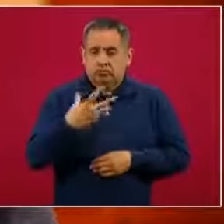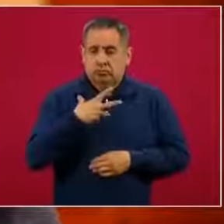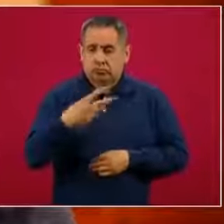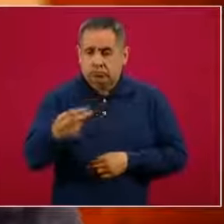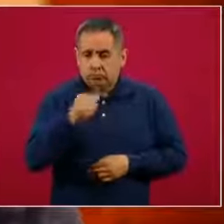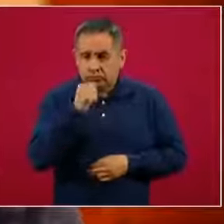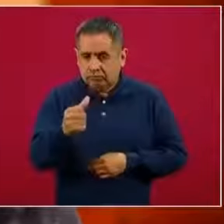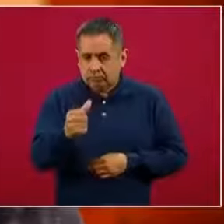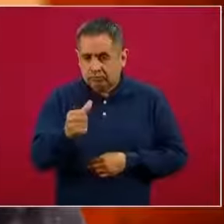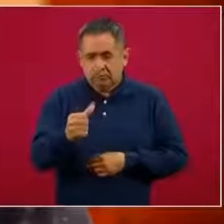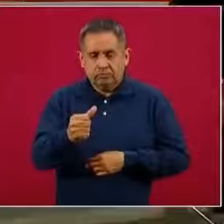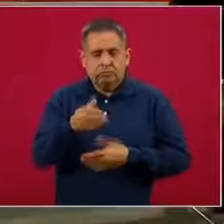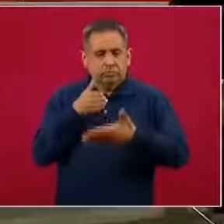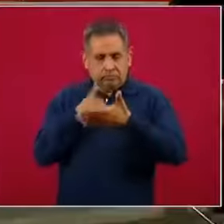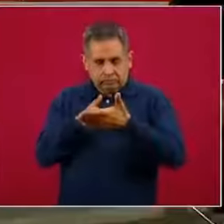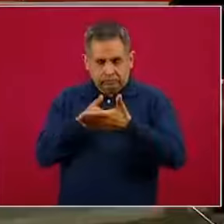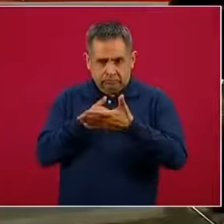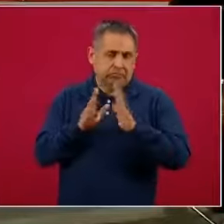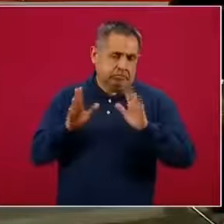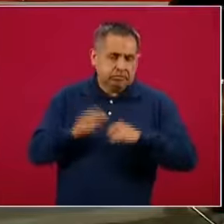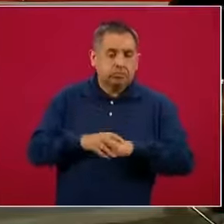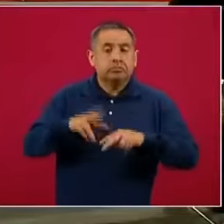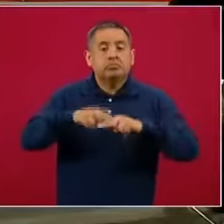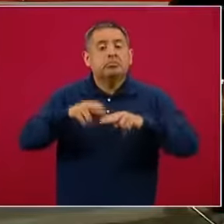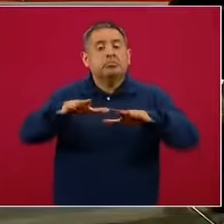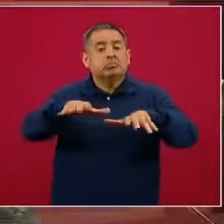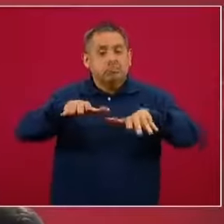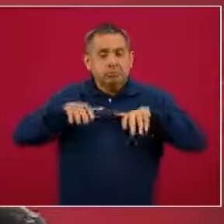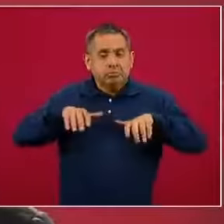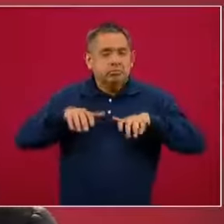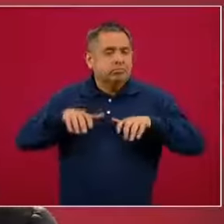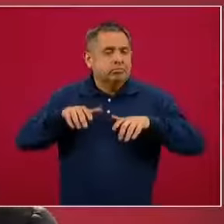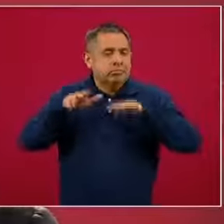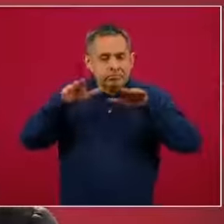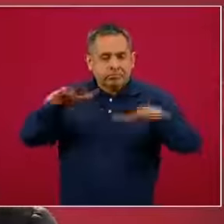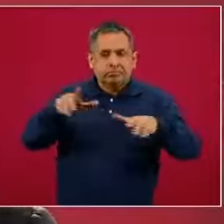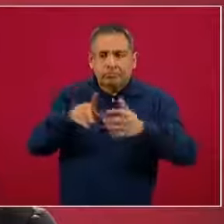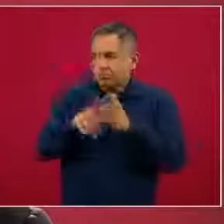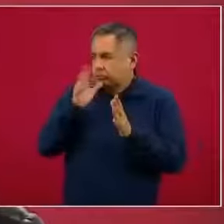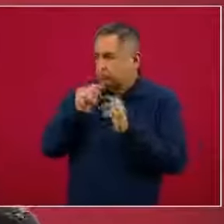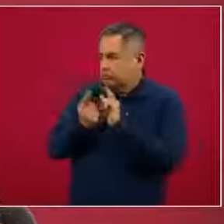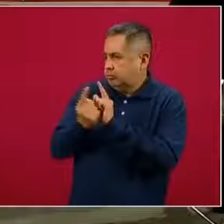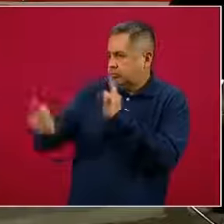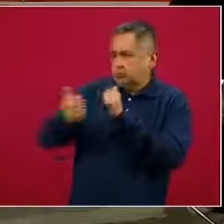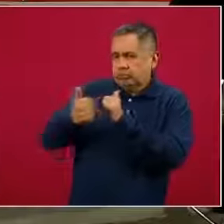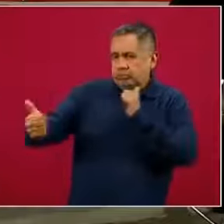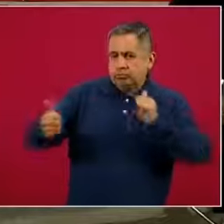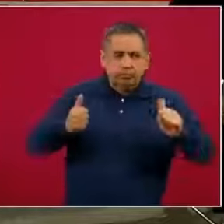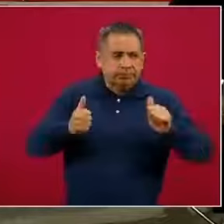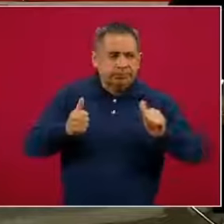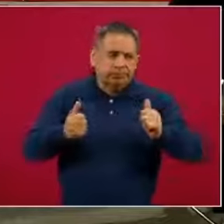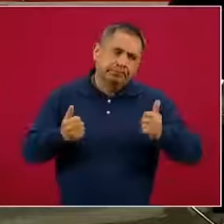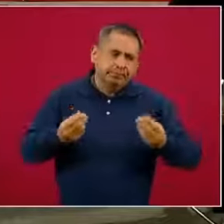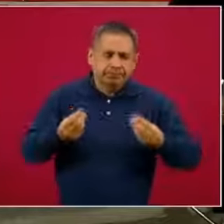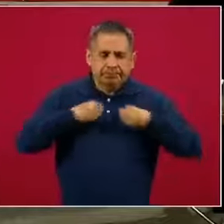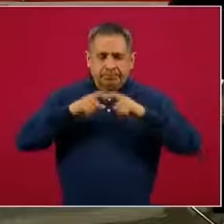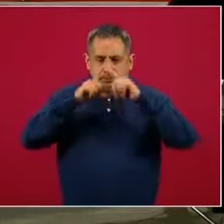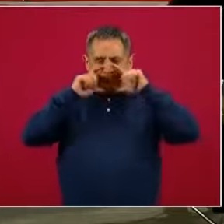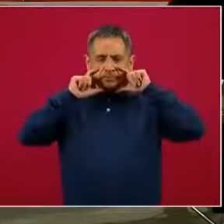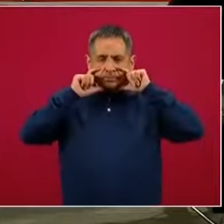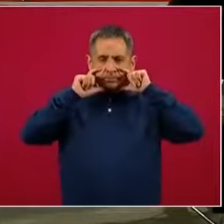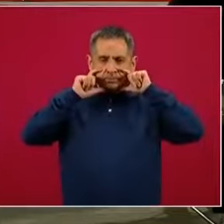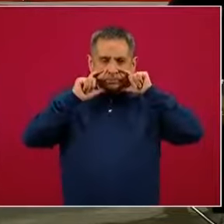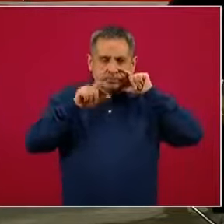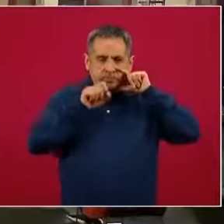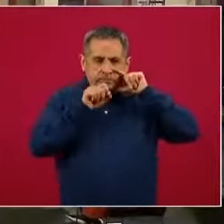con mayor razón en los lugares donde no es factible tener la sana distancia. Ahora, hay un elemento, y por lo tanto hay que utilizar